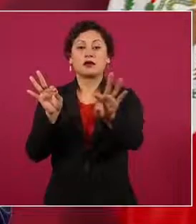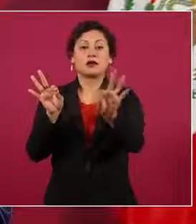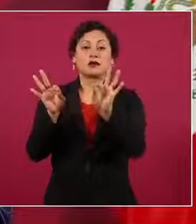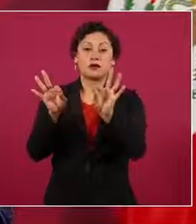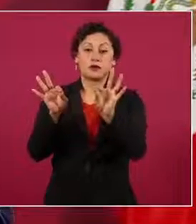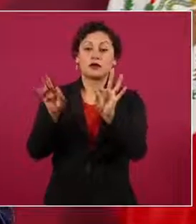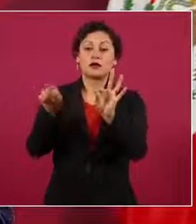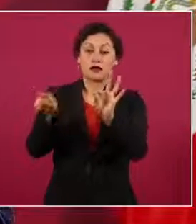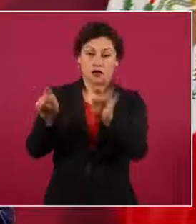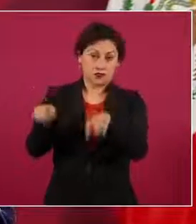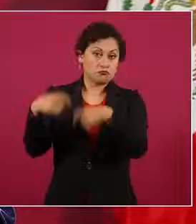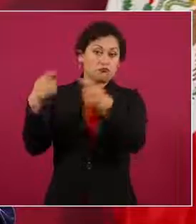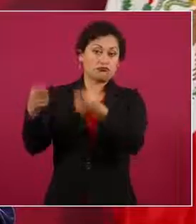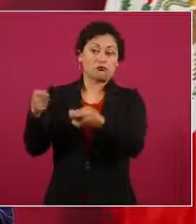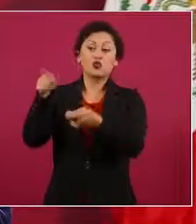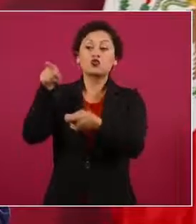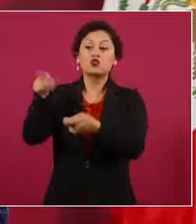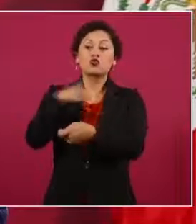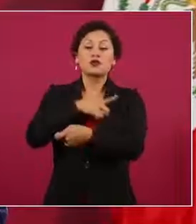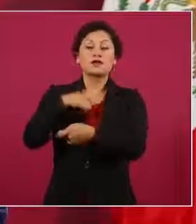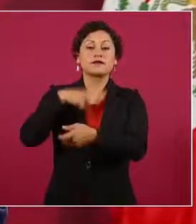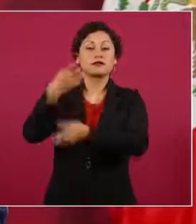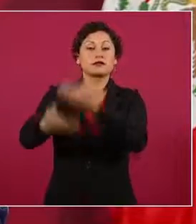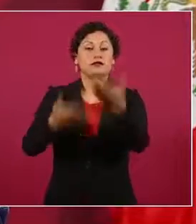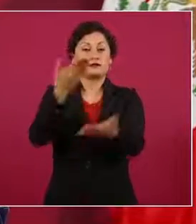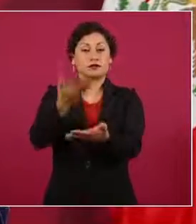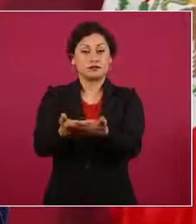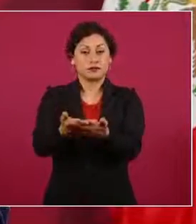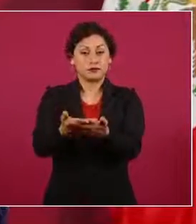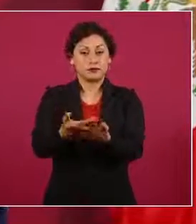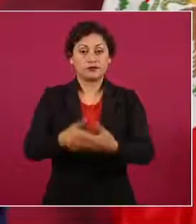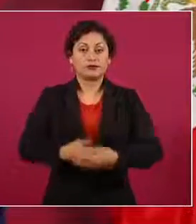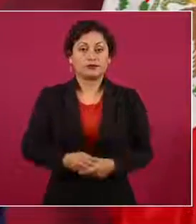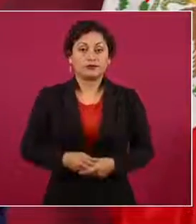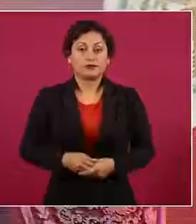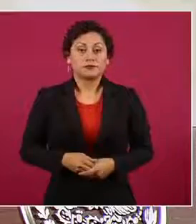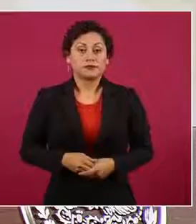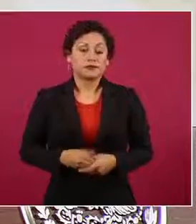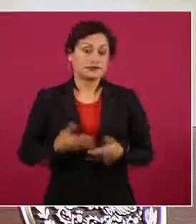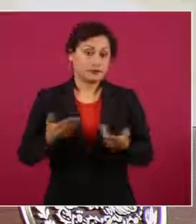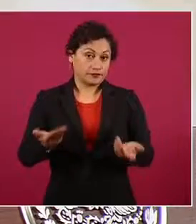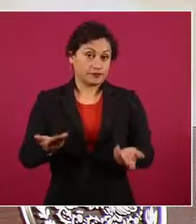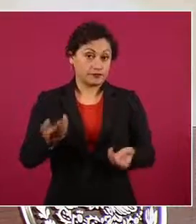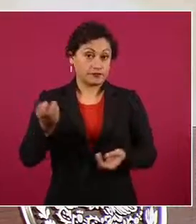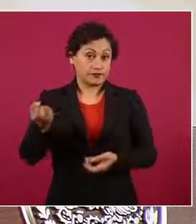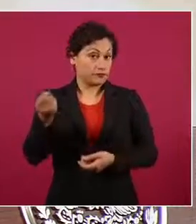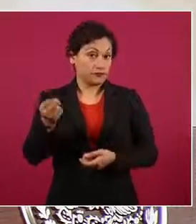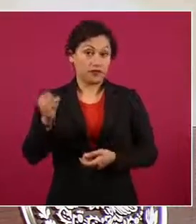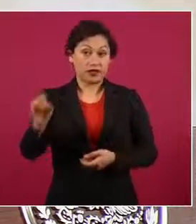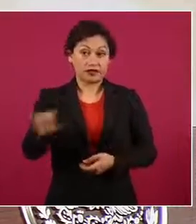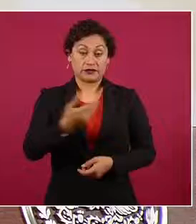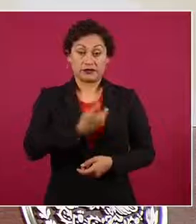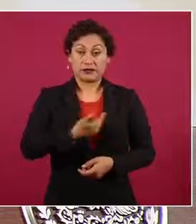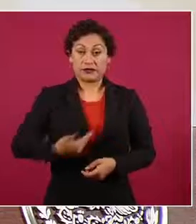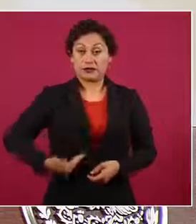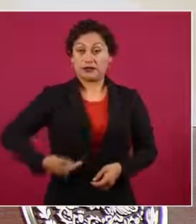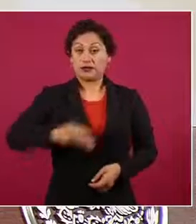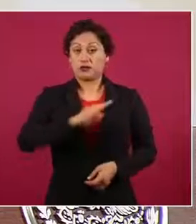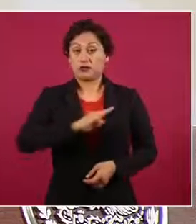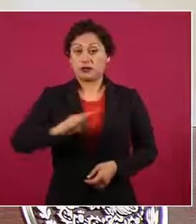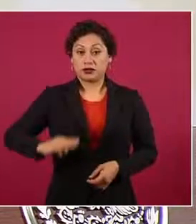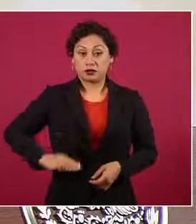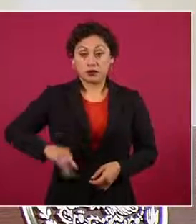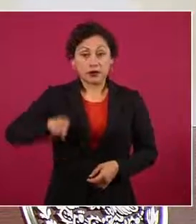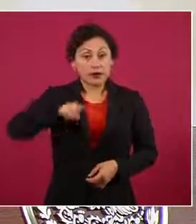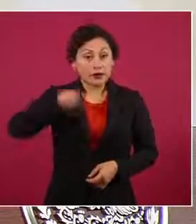dar el servicio. Y un presidente municipal de usos y costumbres en